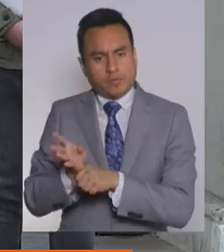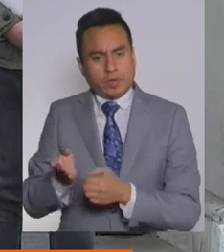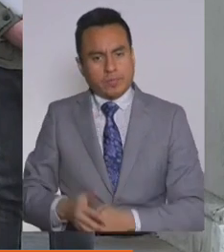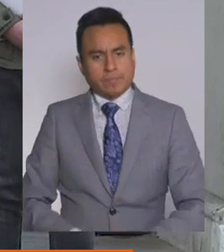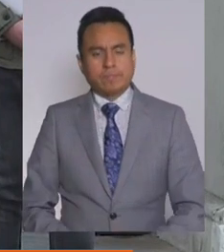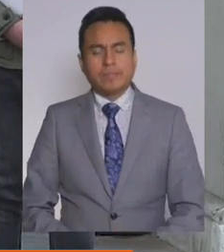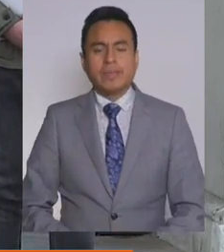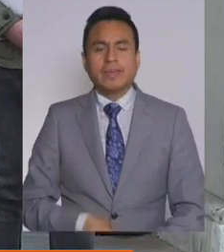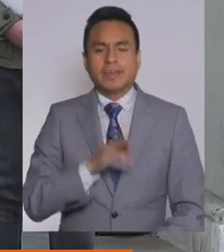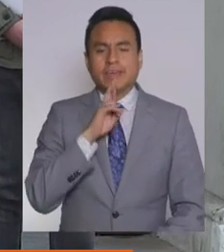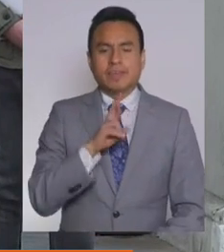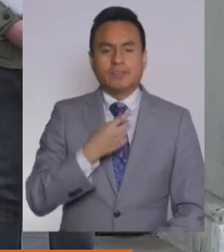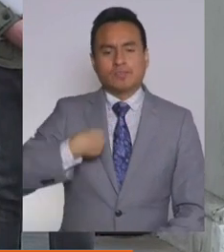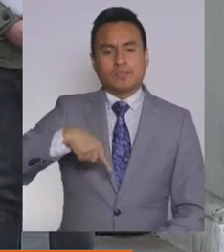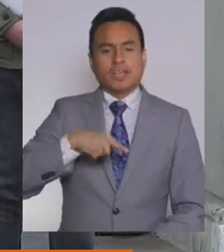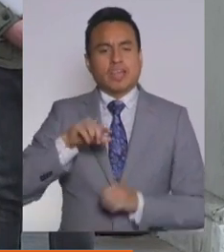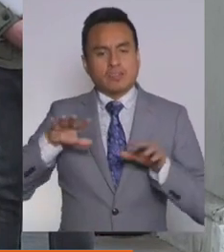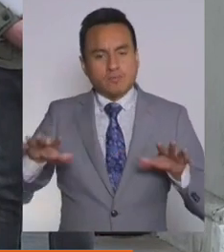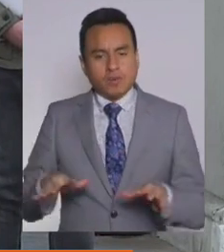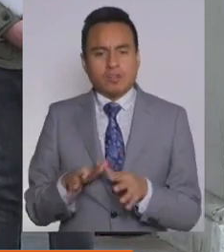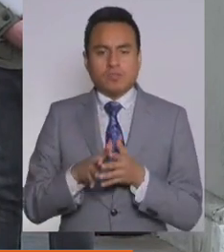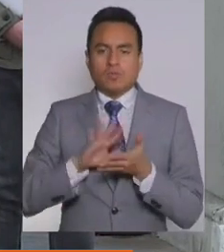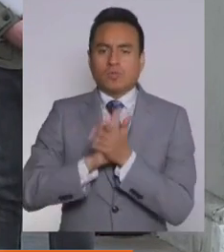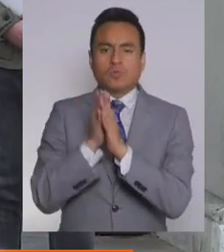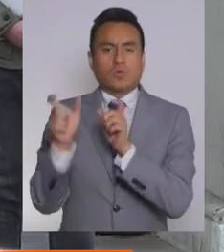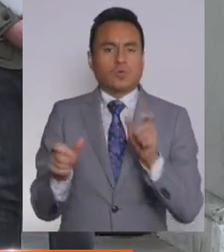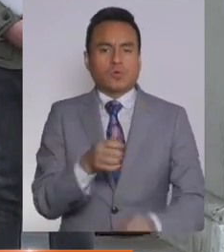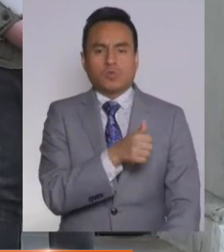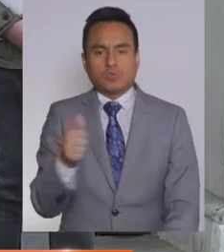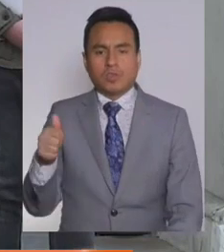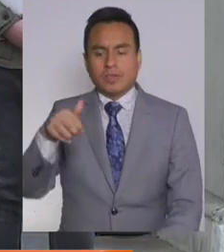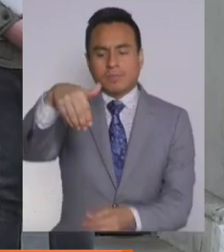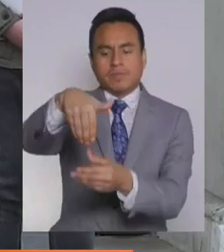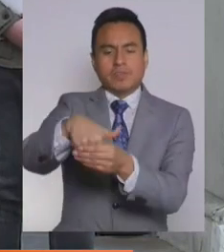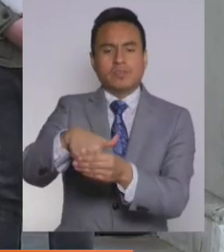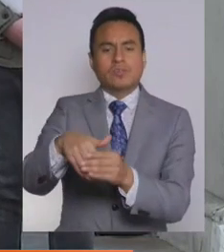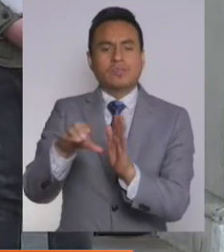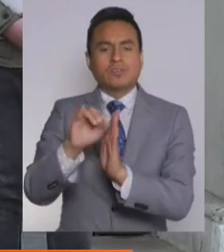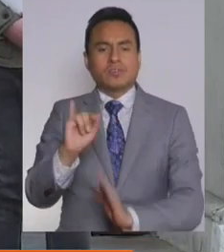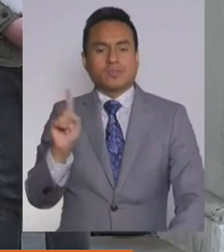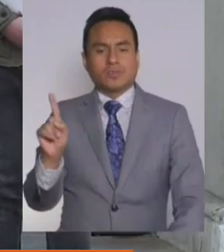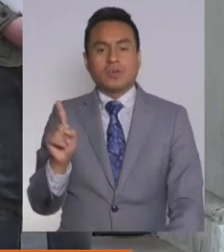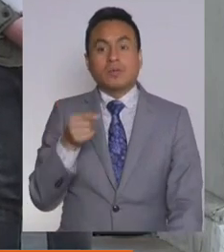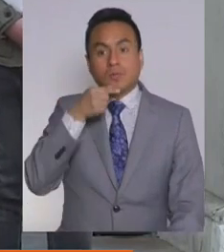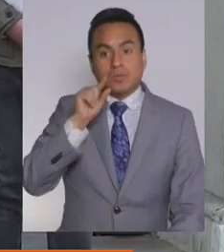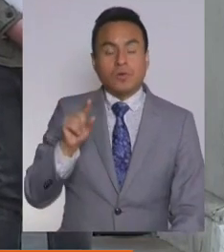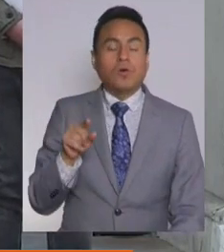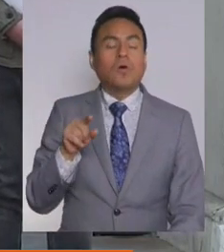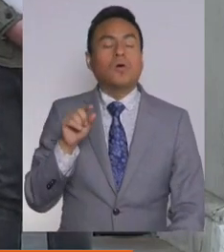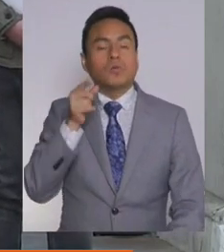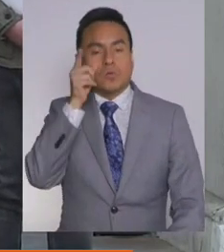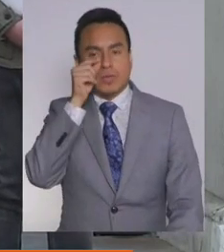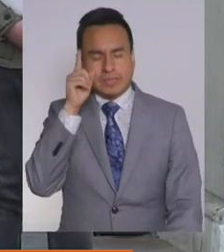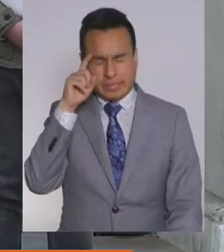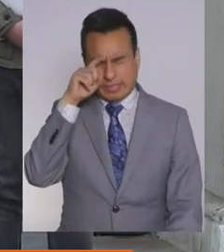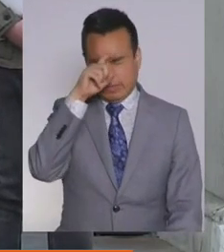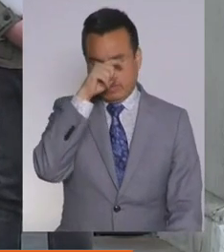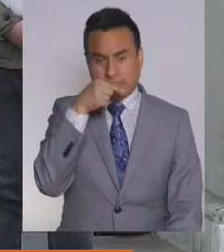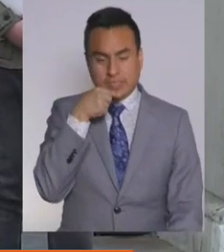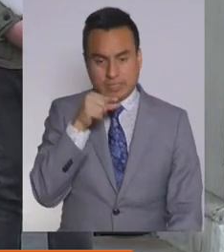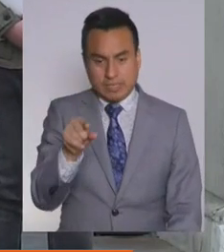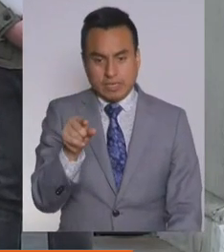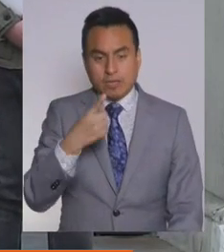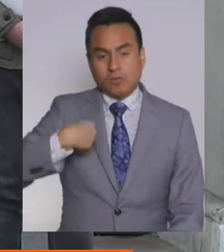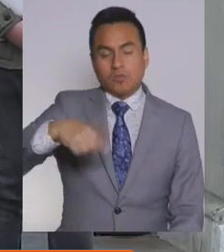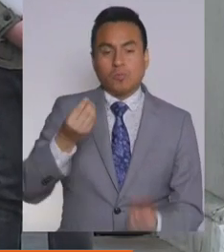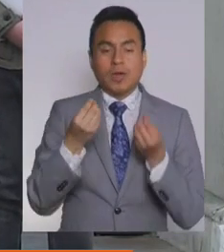COVID-19? Mire, estamos haciendo un esfuerzo gigante todos para tener un plebiscito en octubre próximo y es difícil, es cuesta arriba, y tener